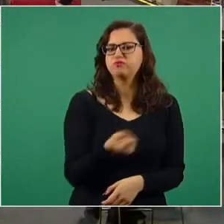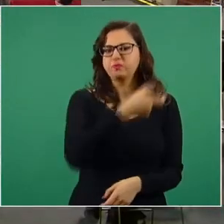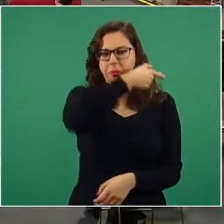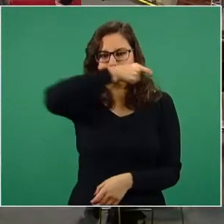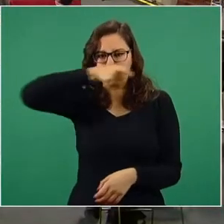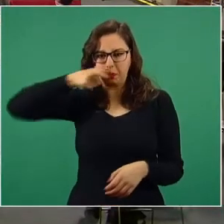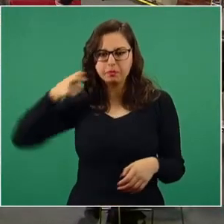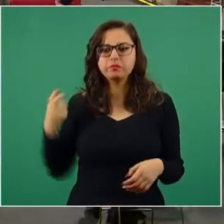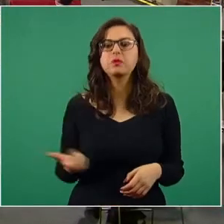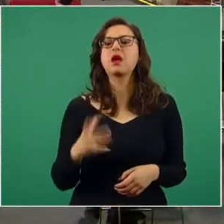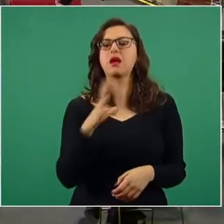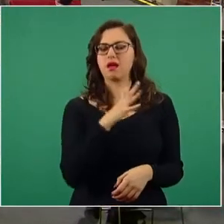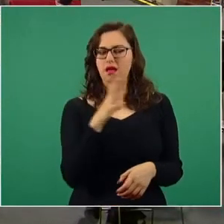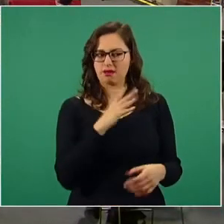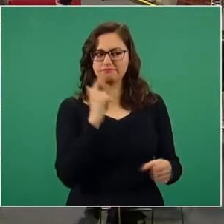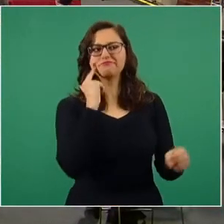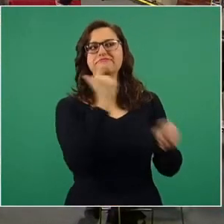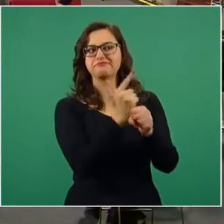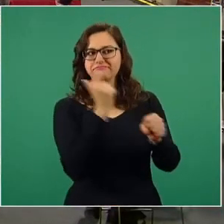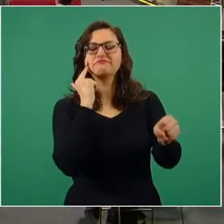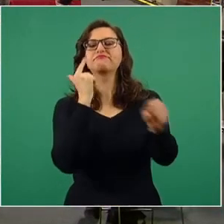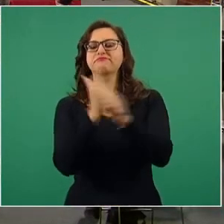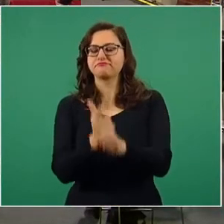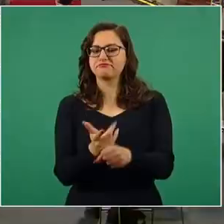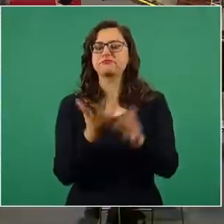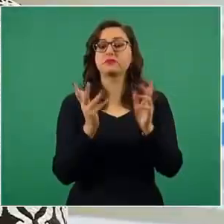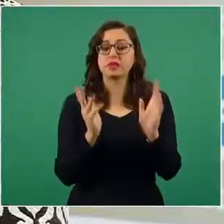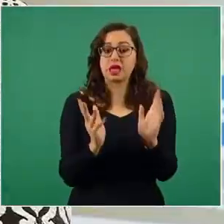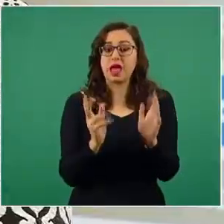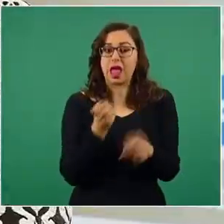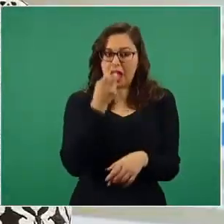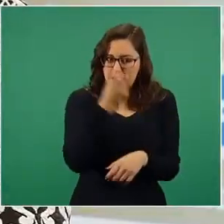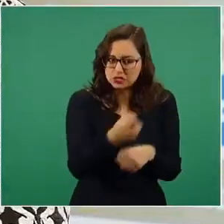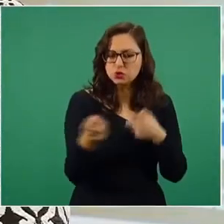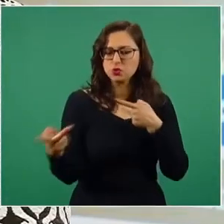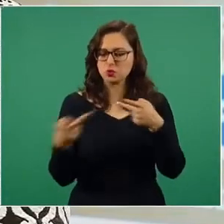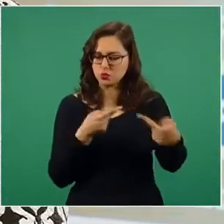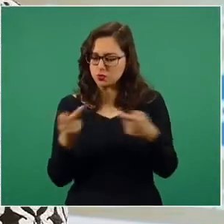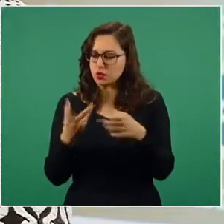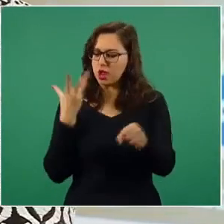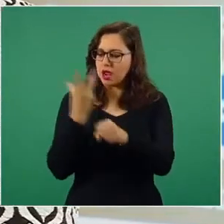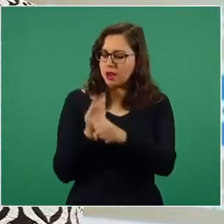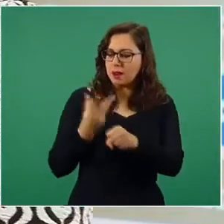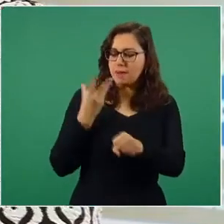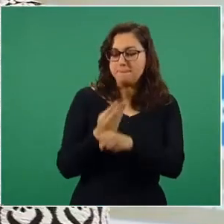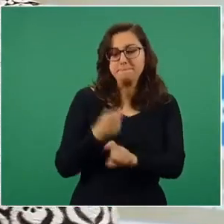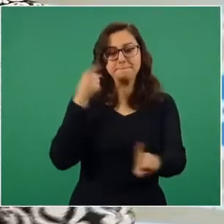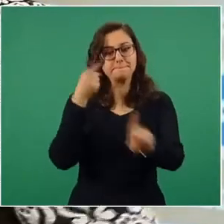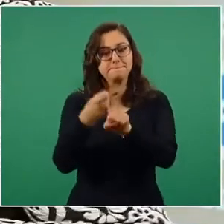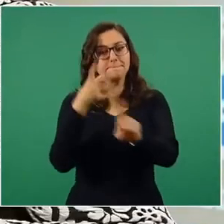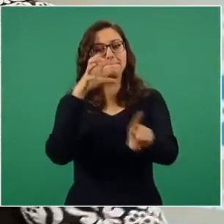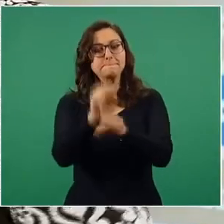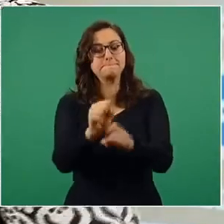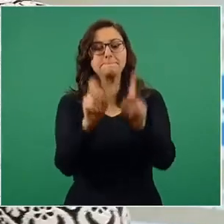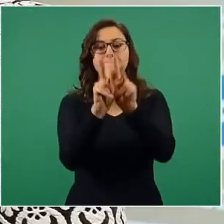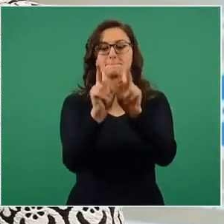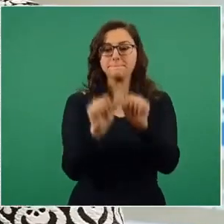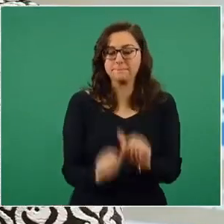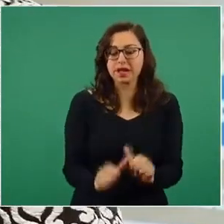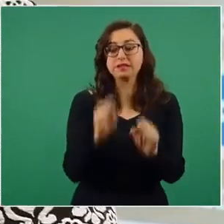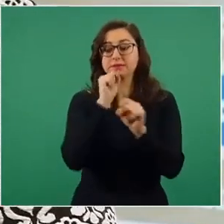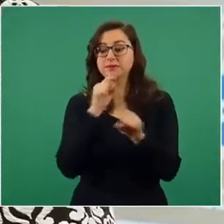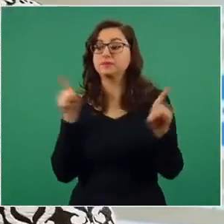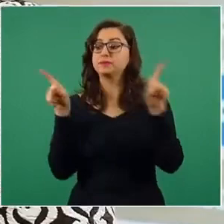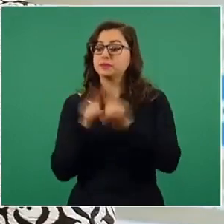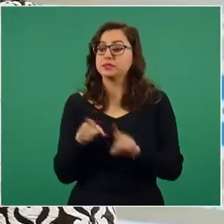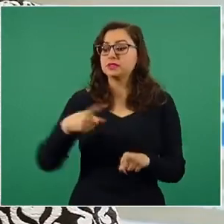forma estratégica, estamos emprendiendo la construcción de paz, no solo con la reorientación de las tareas de las Fuerzas Armadas